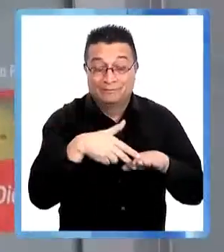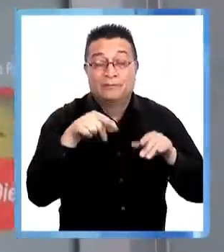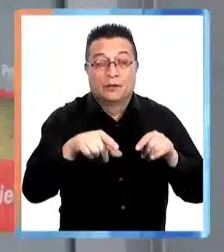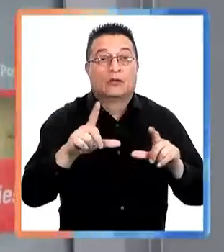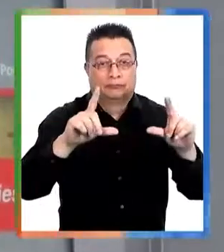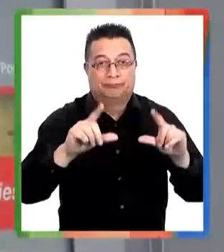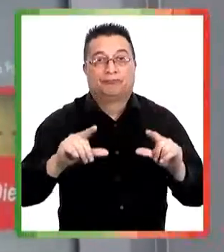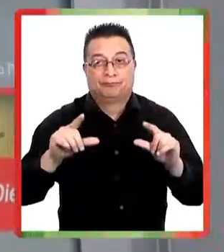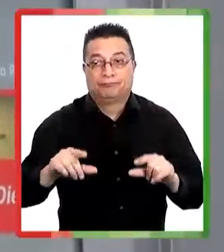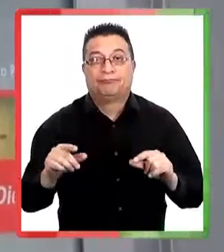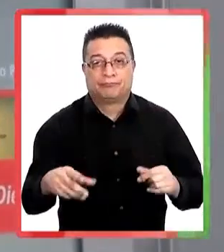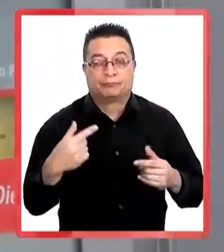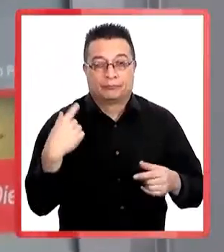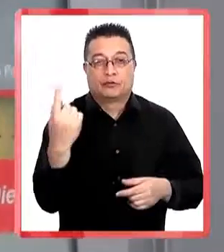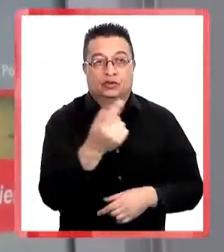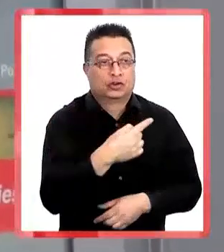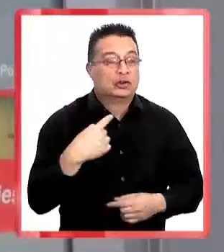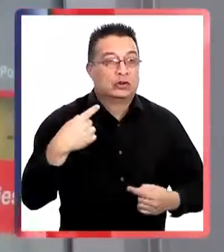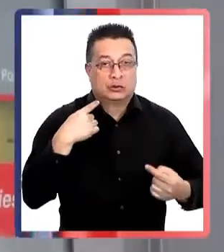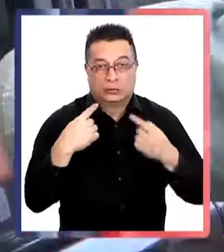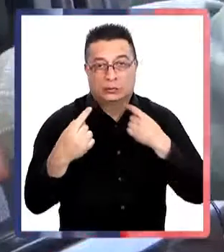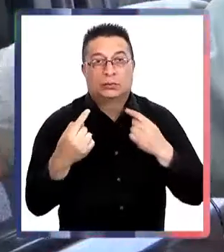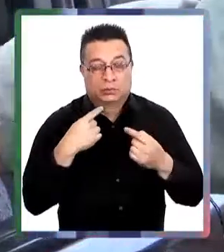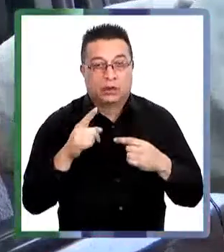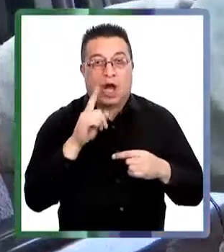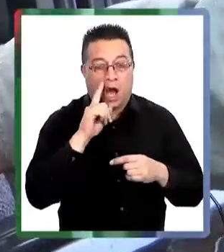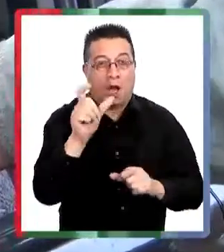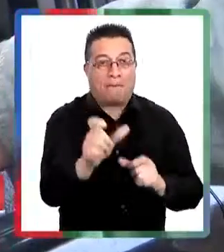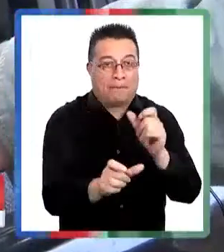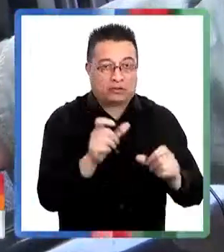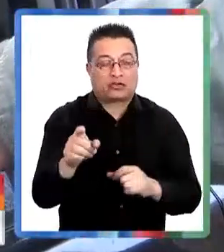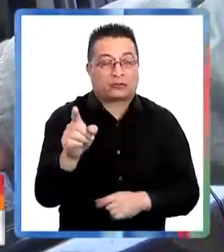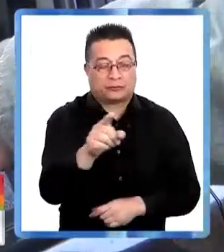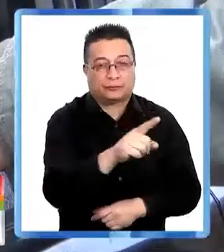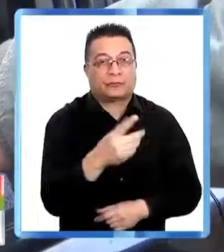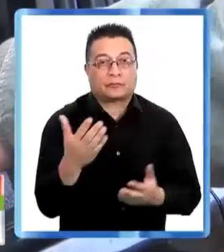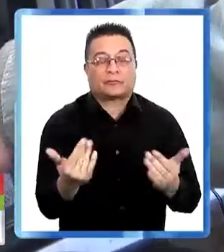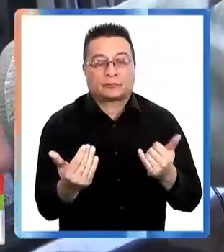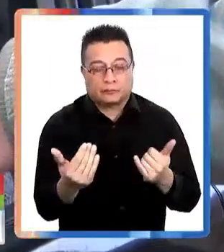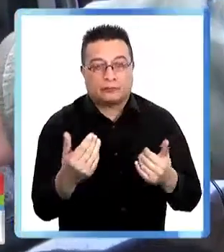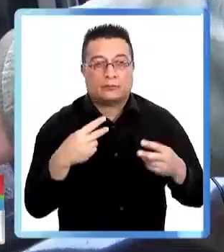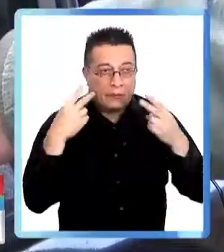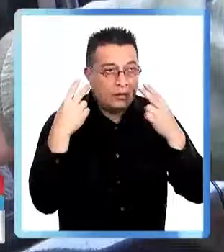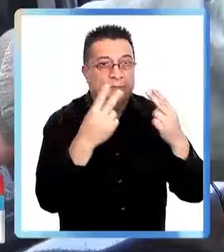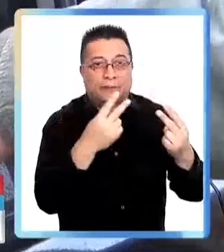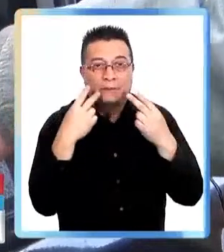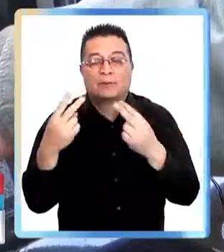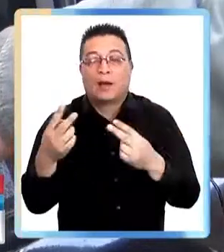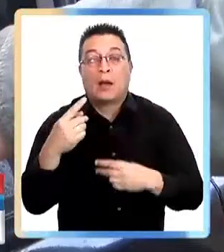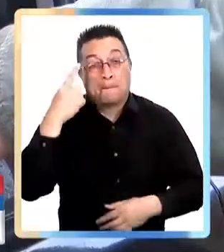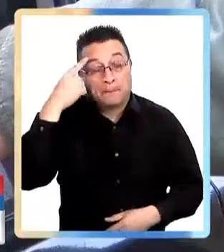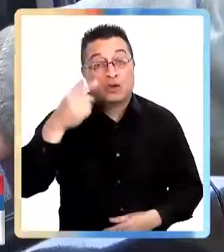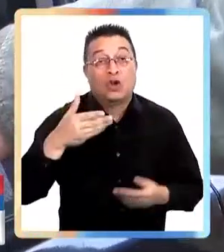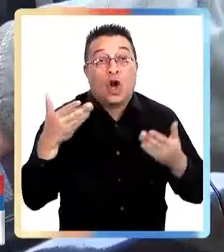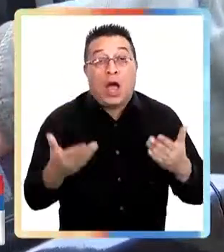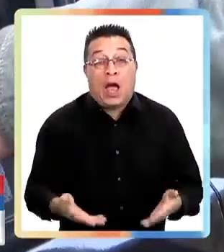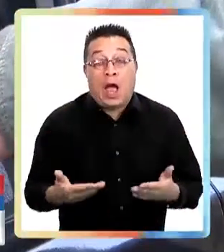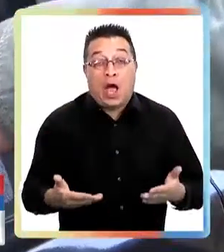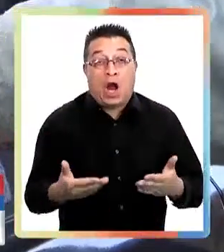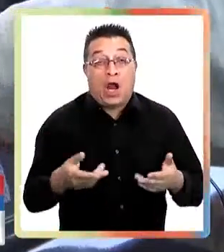gasolina está escaseando y el rubro igual, por ejemplo, hay personas que necesitan la locomoción, pero en este